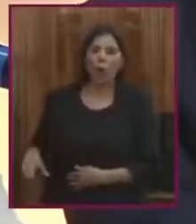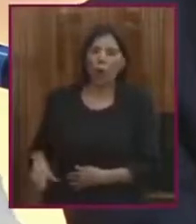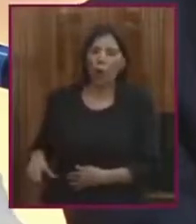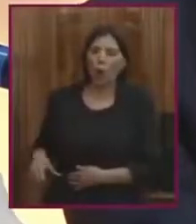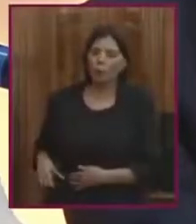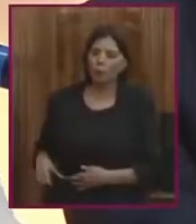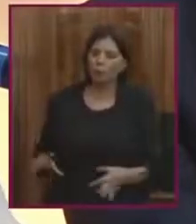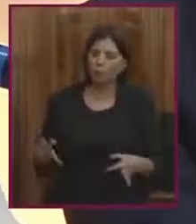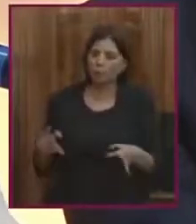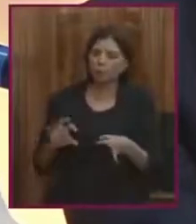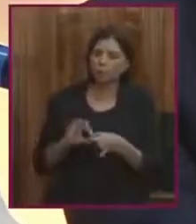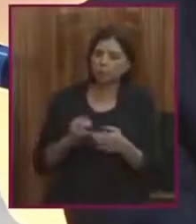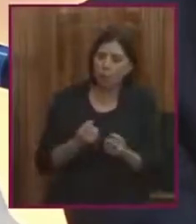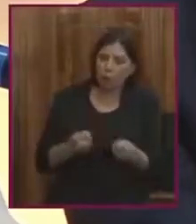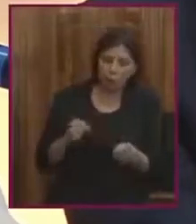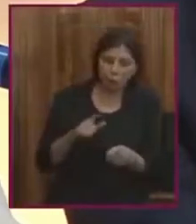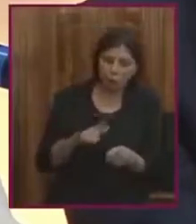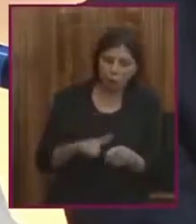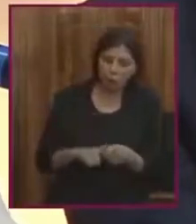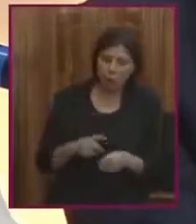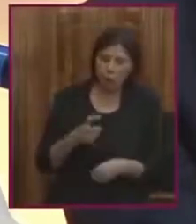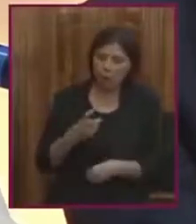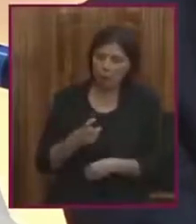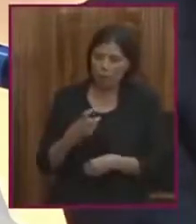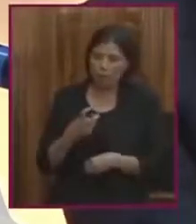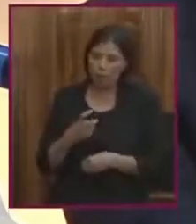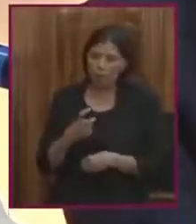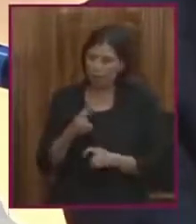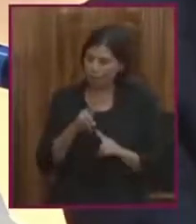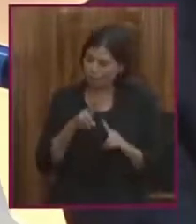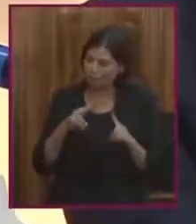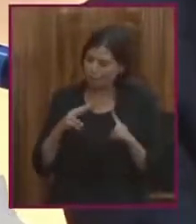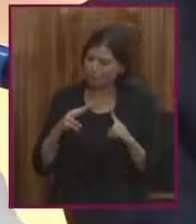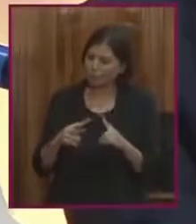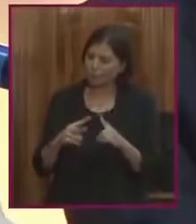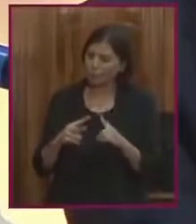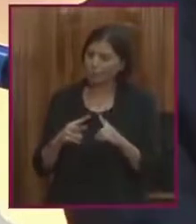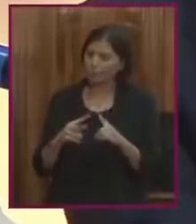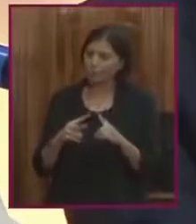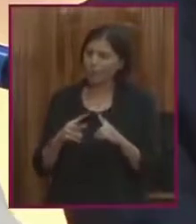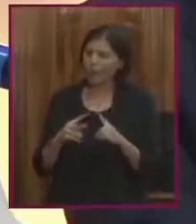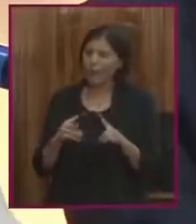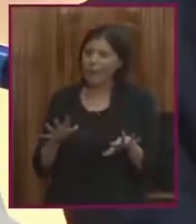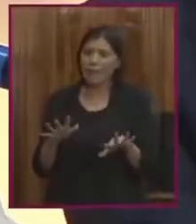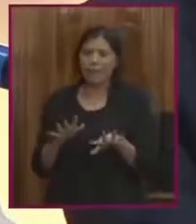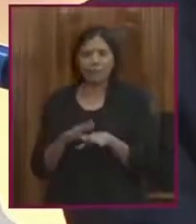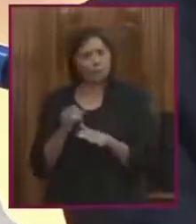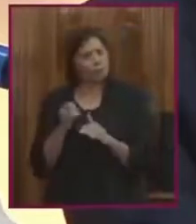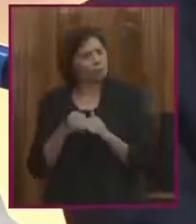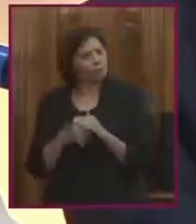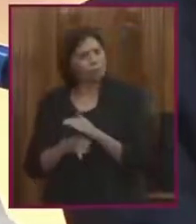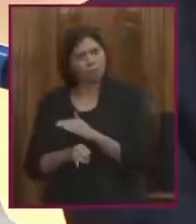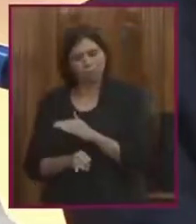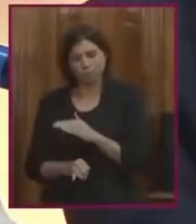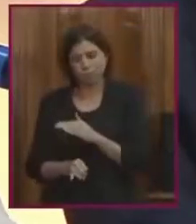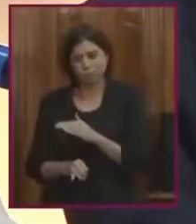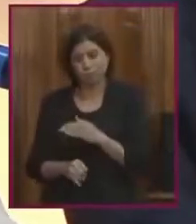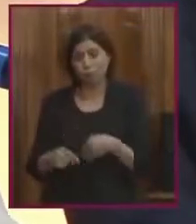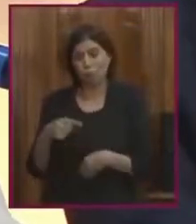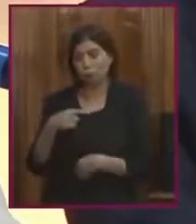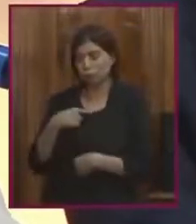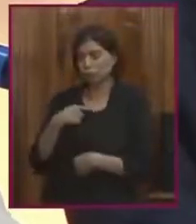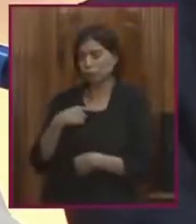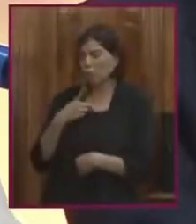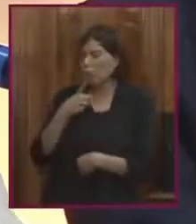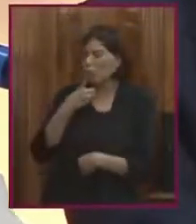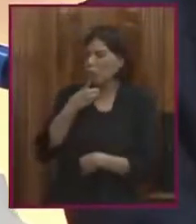una perspectiva de cambio profunda, profundísima diría yo. Me atrevo a decir que no